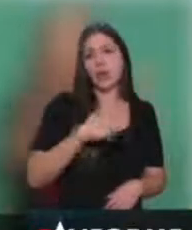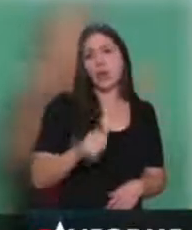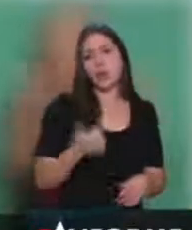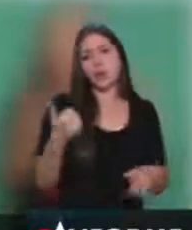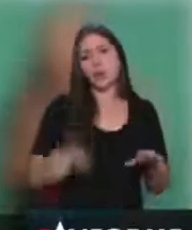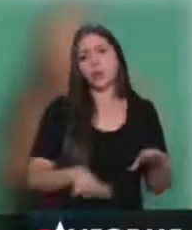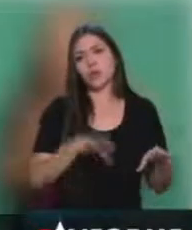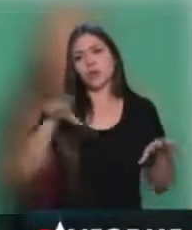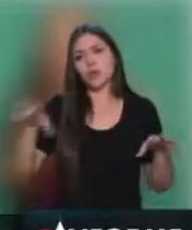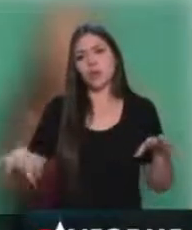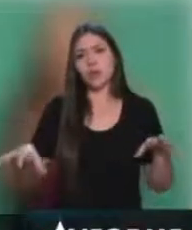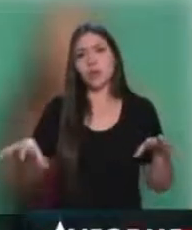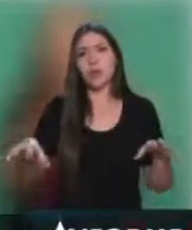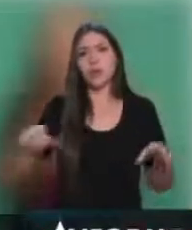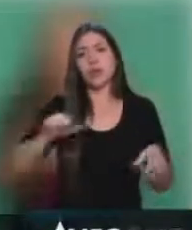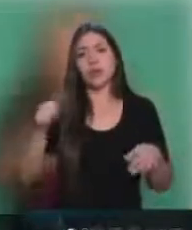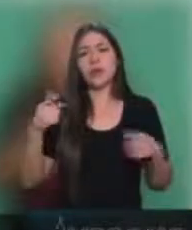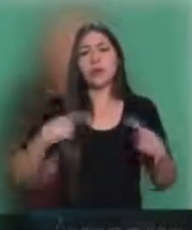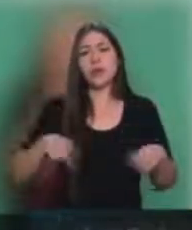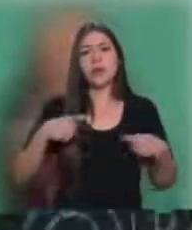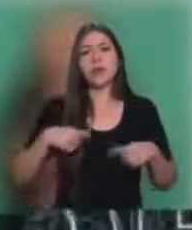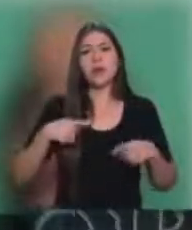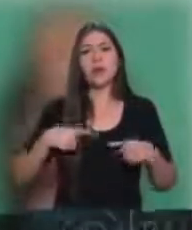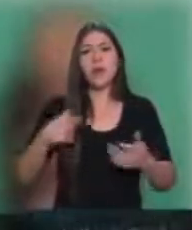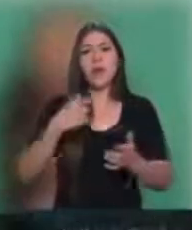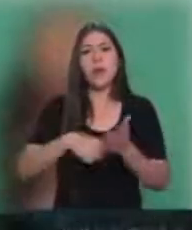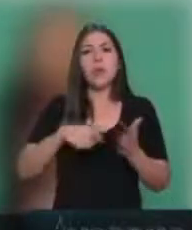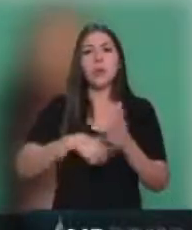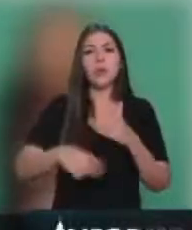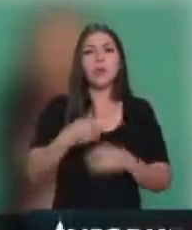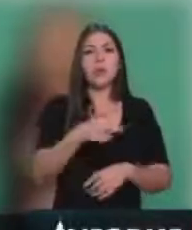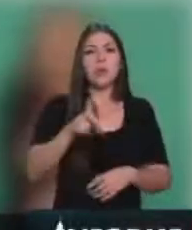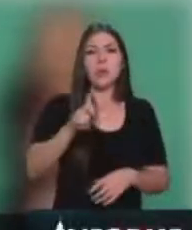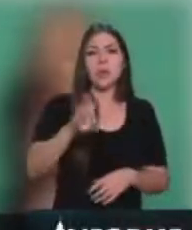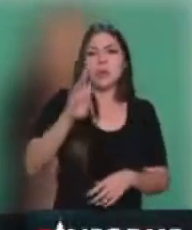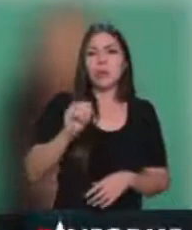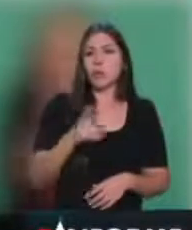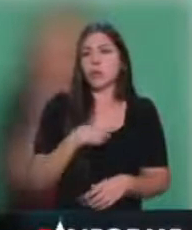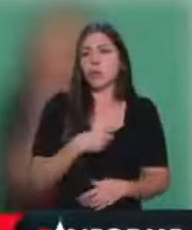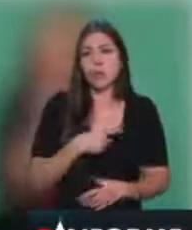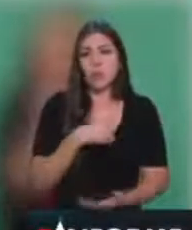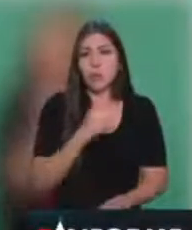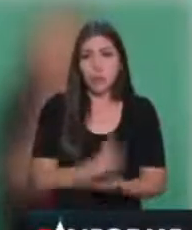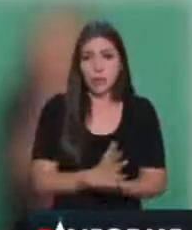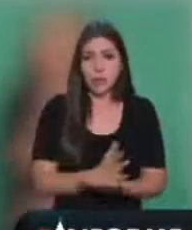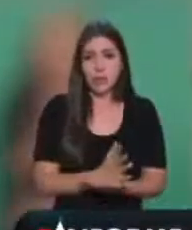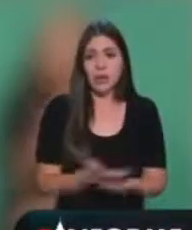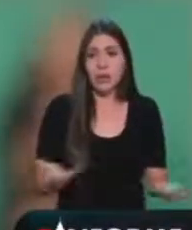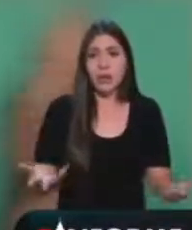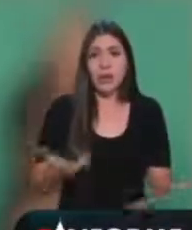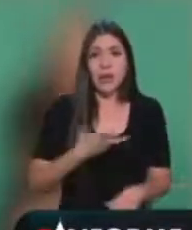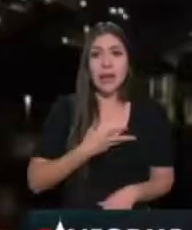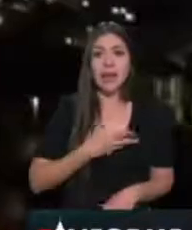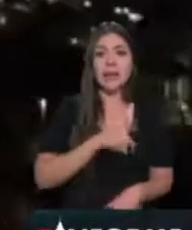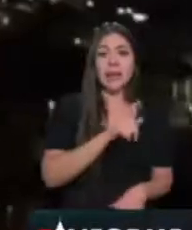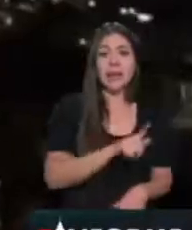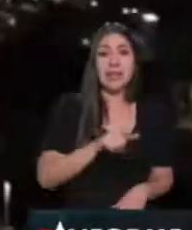273 consumidores, nada más, 239 consumidores. Y hay